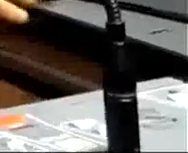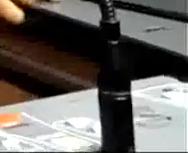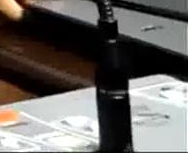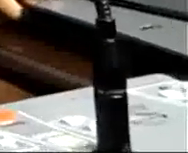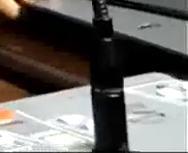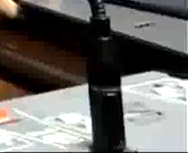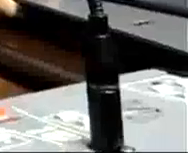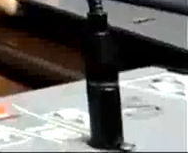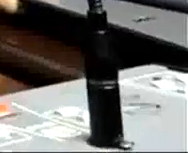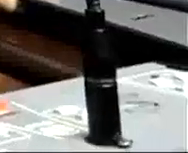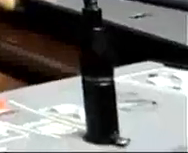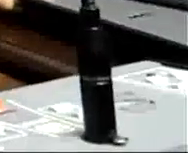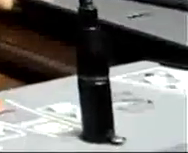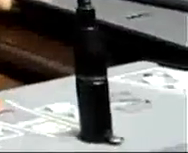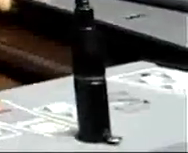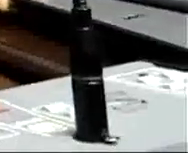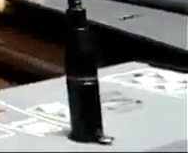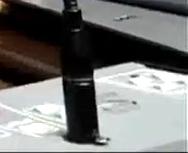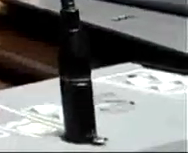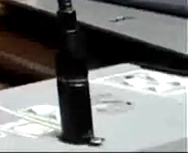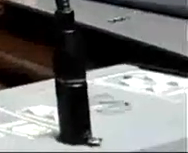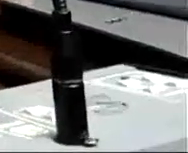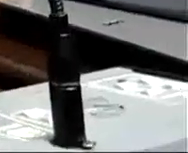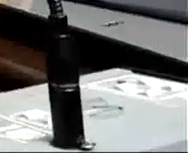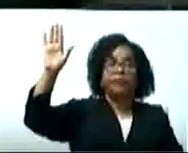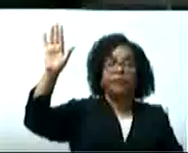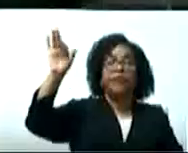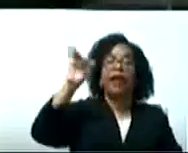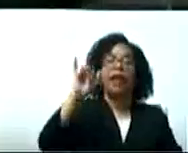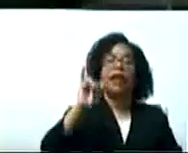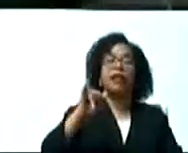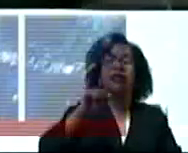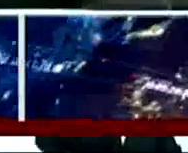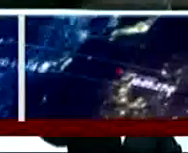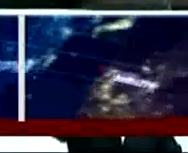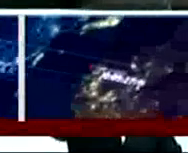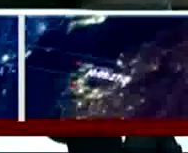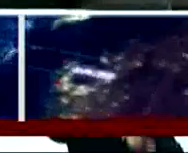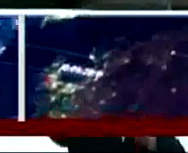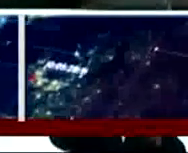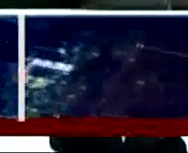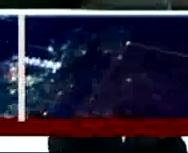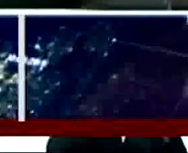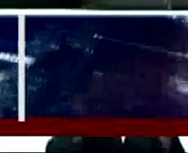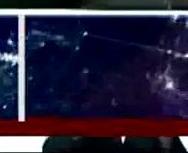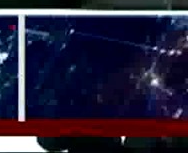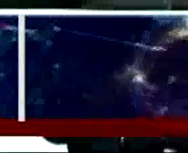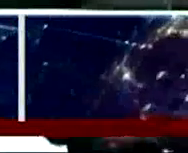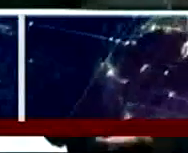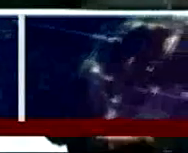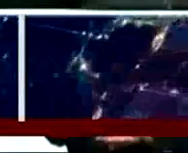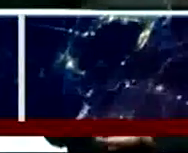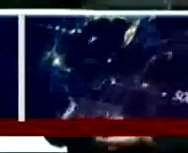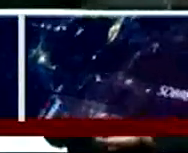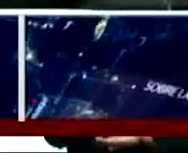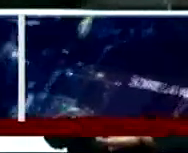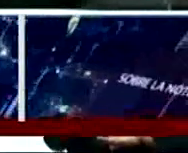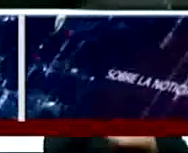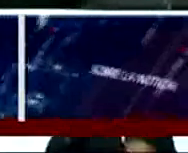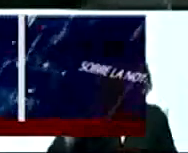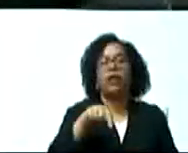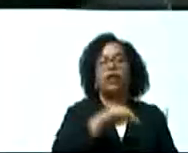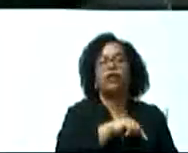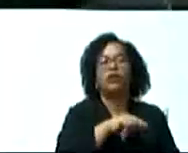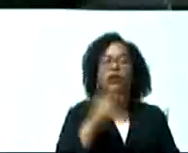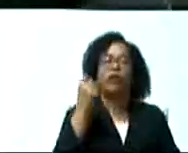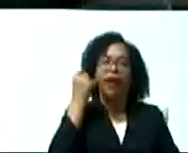de 131 votos favorables y 8 en contra. Entendemos que los ingresos y gastos deben